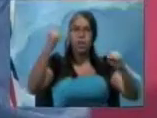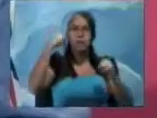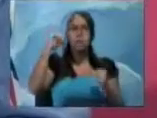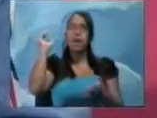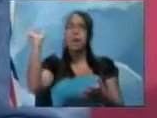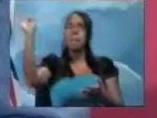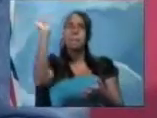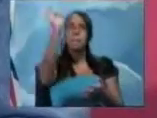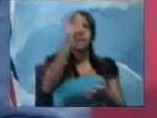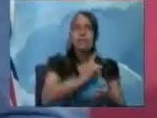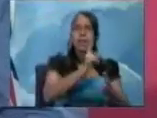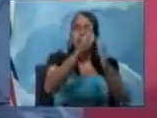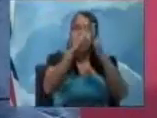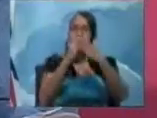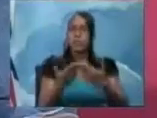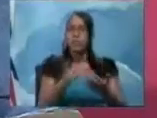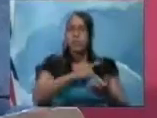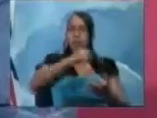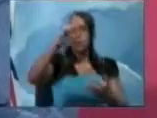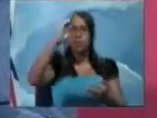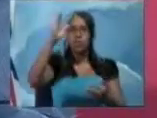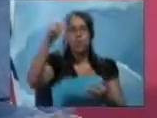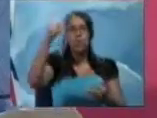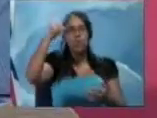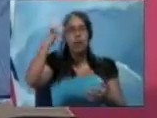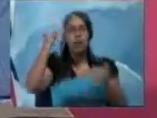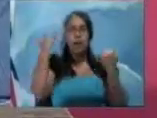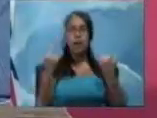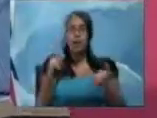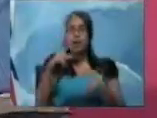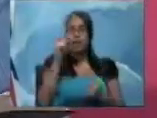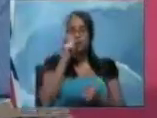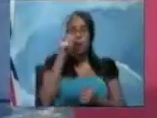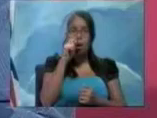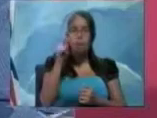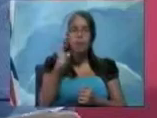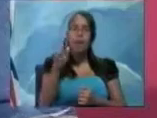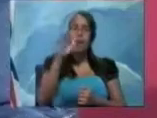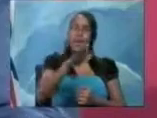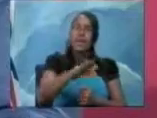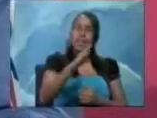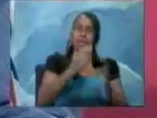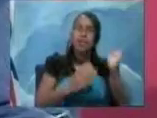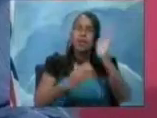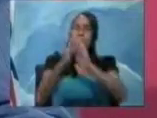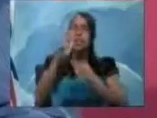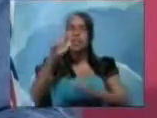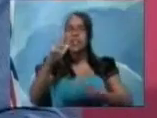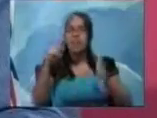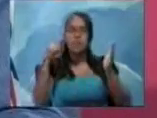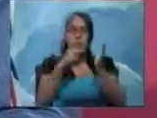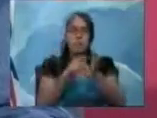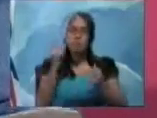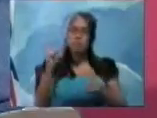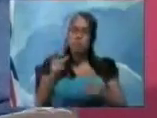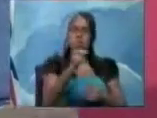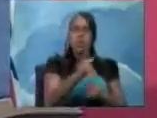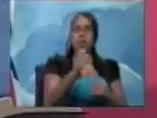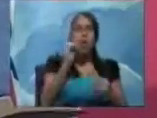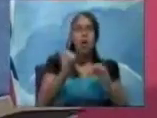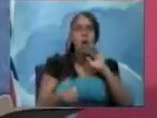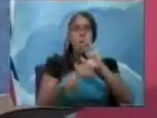para predicar la palabra recuérdese que ahora Pedro aquí está Está frente a 3000 personas o más